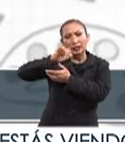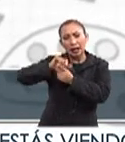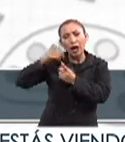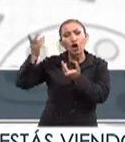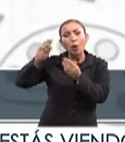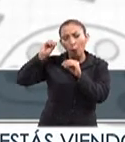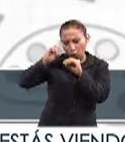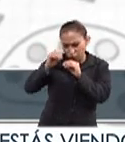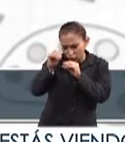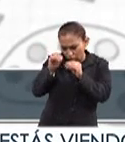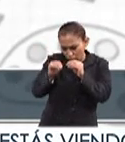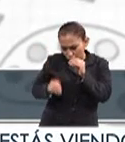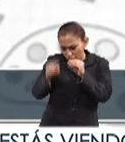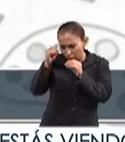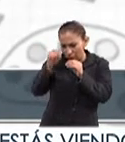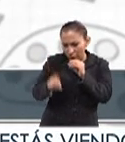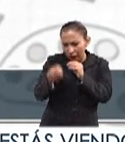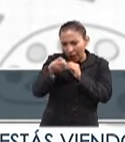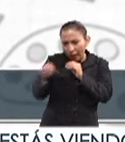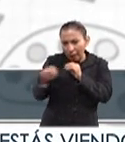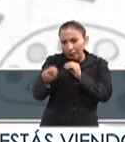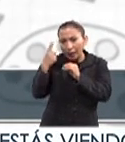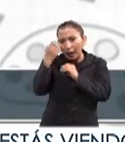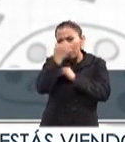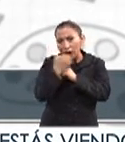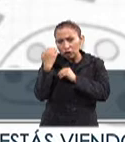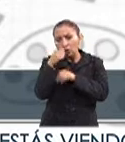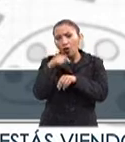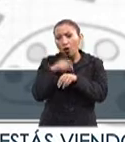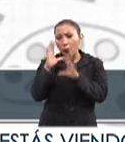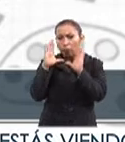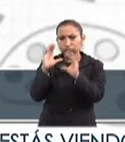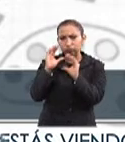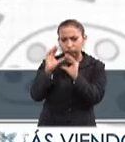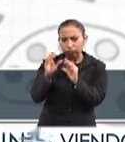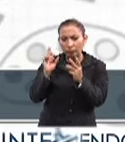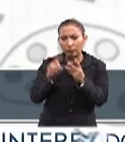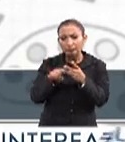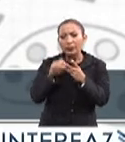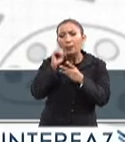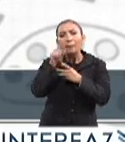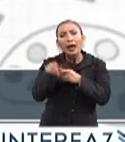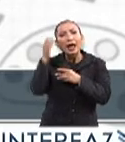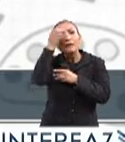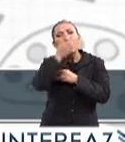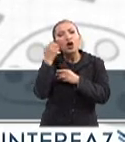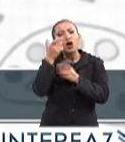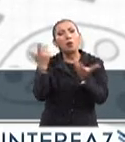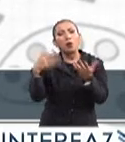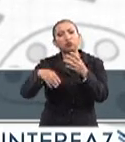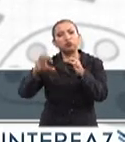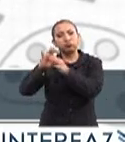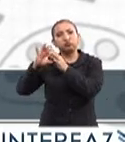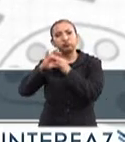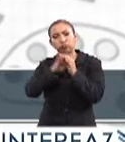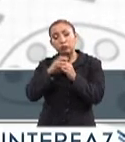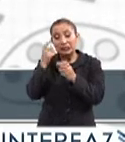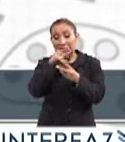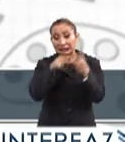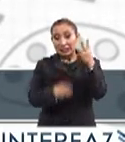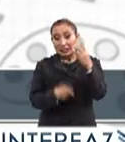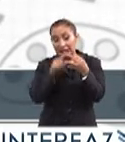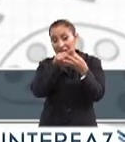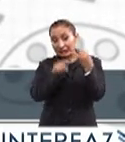las configuraciones para una evaluación de tipo formativo y para una evaluación de tipo sumativo. En estas